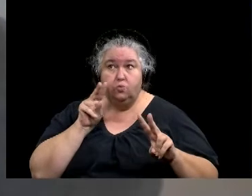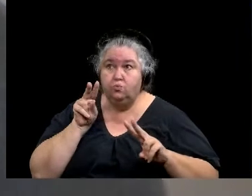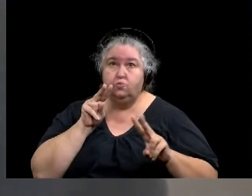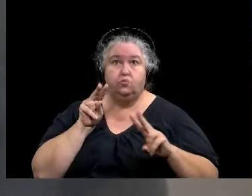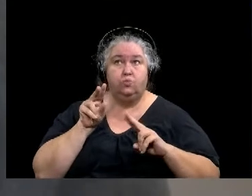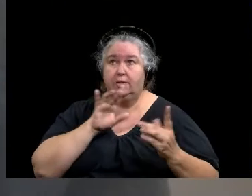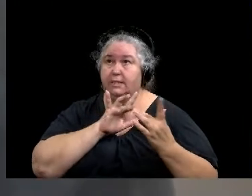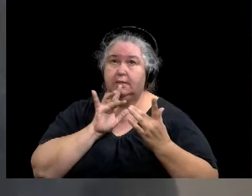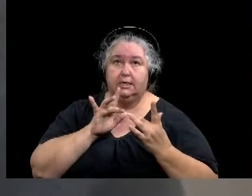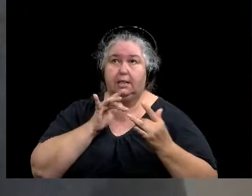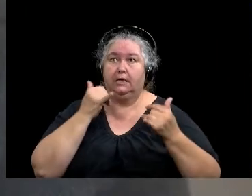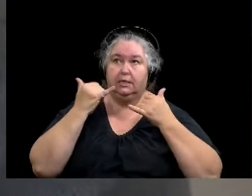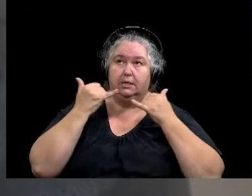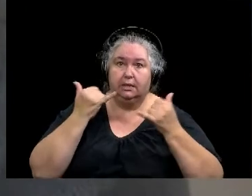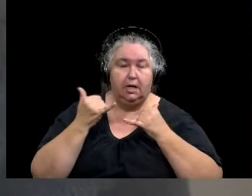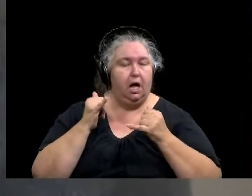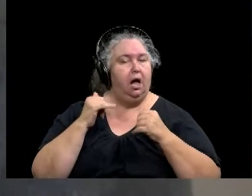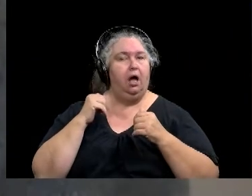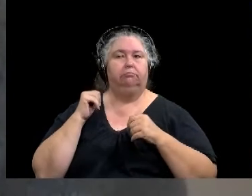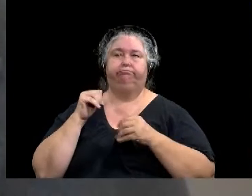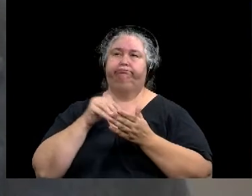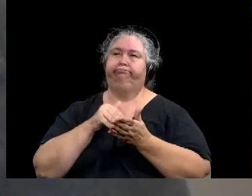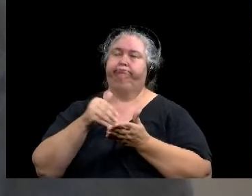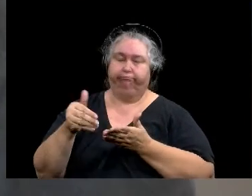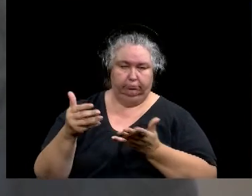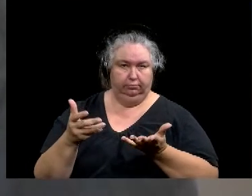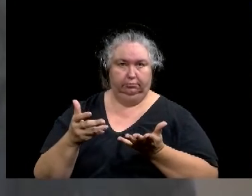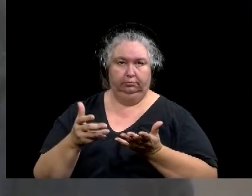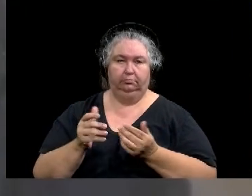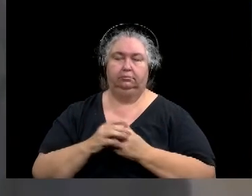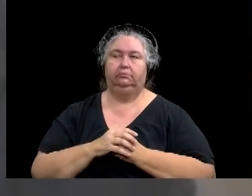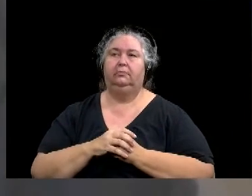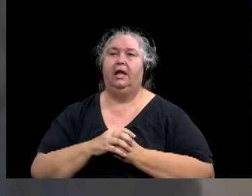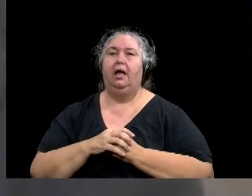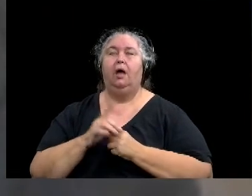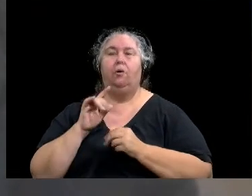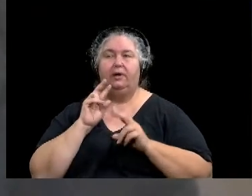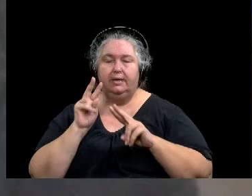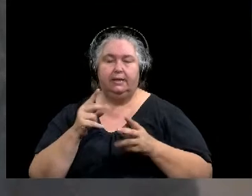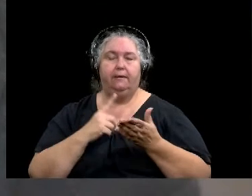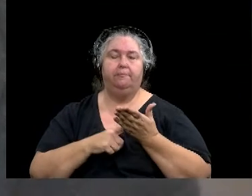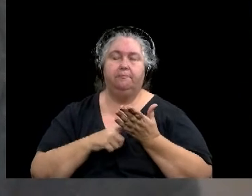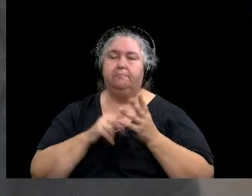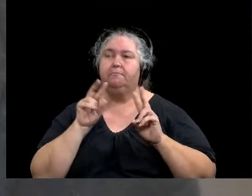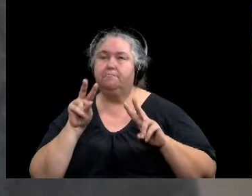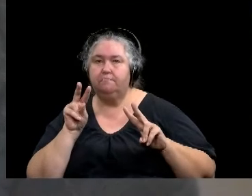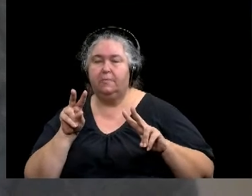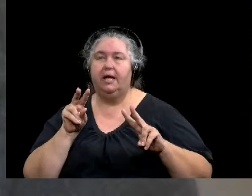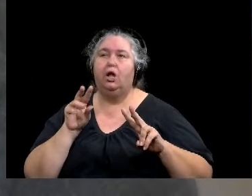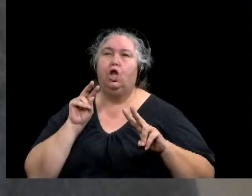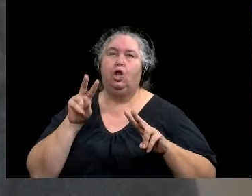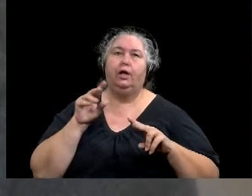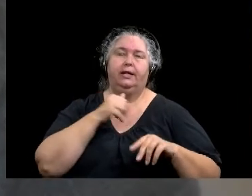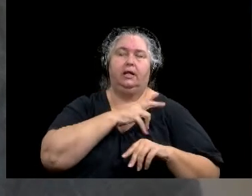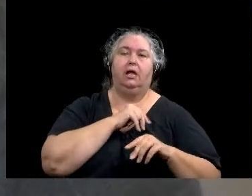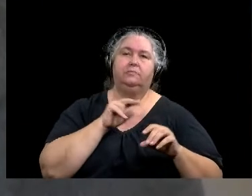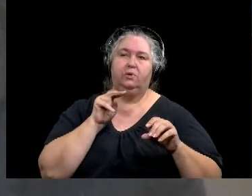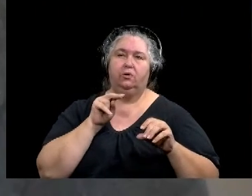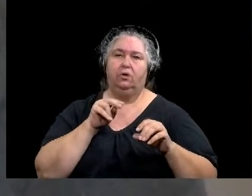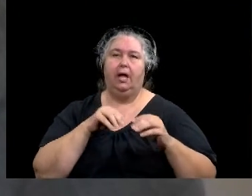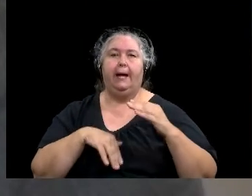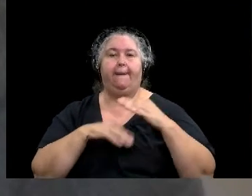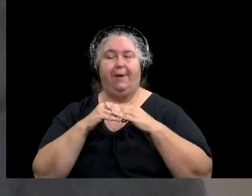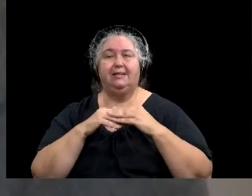estamos regularmente en contacto con cada uno y estamos viendo el monitor